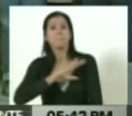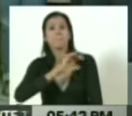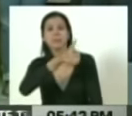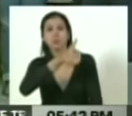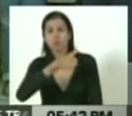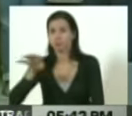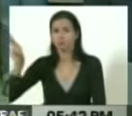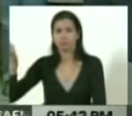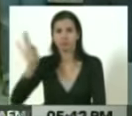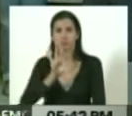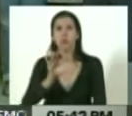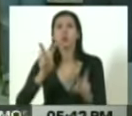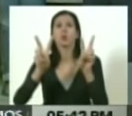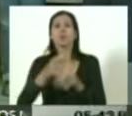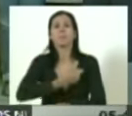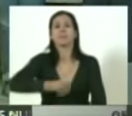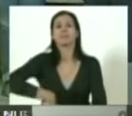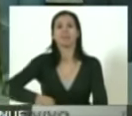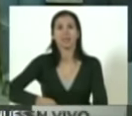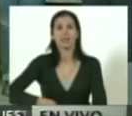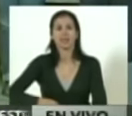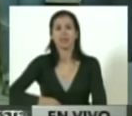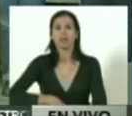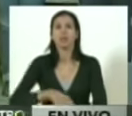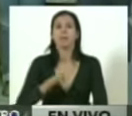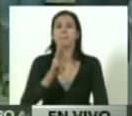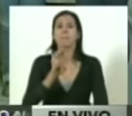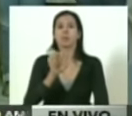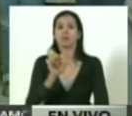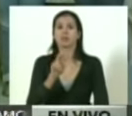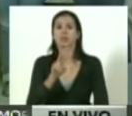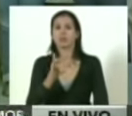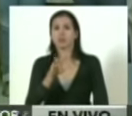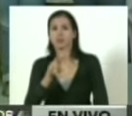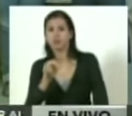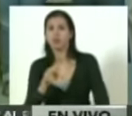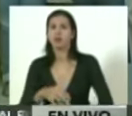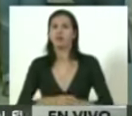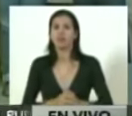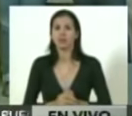Ávila Ávila como nuevo presidente de Pekiven. Junto